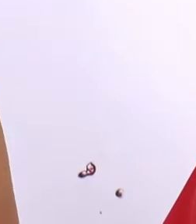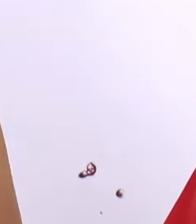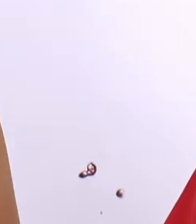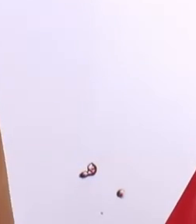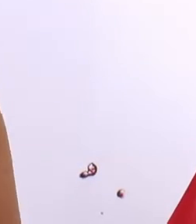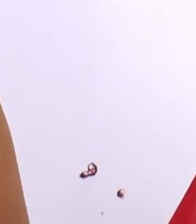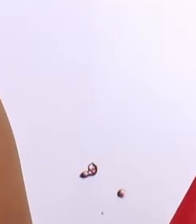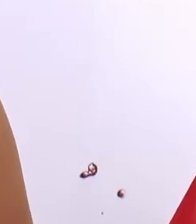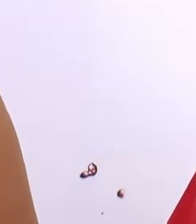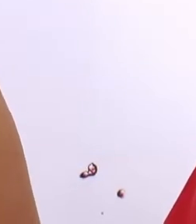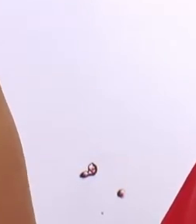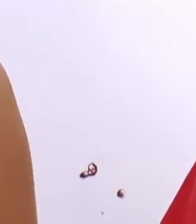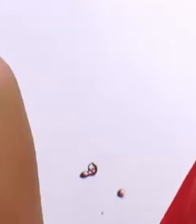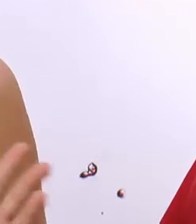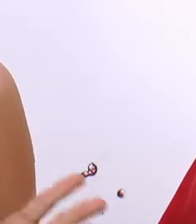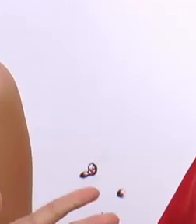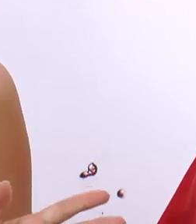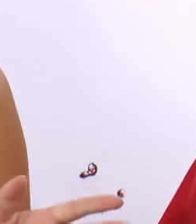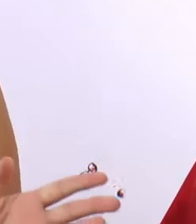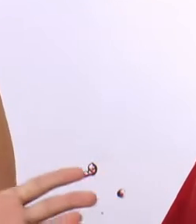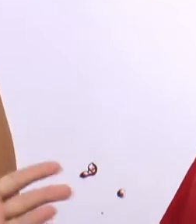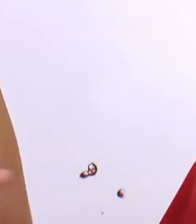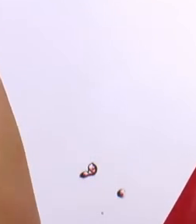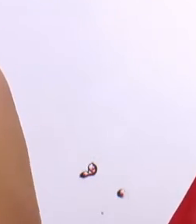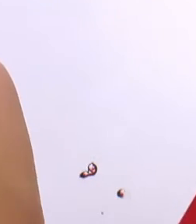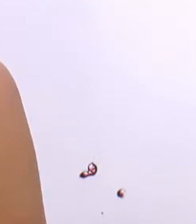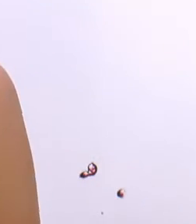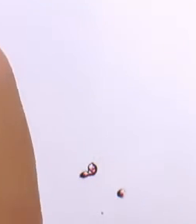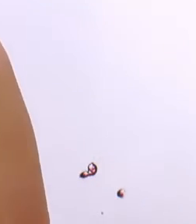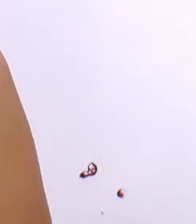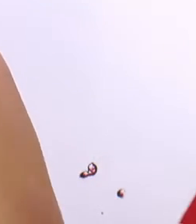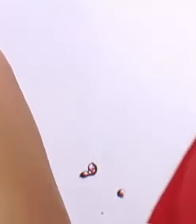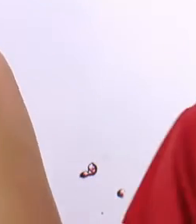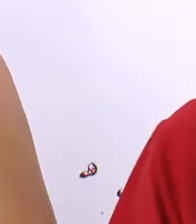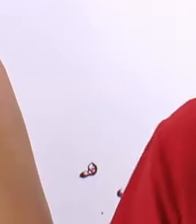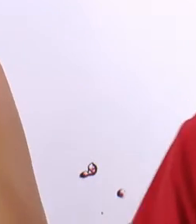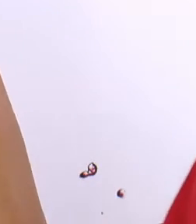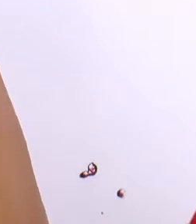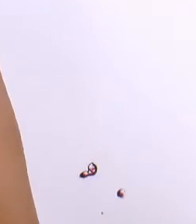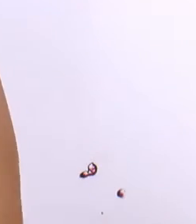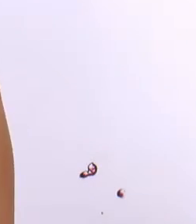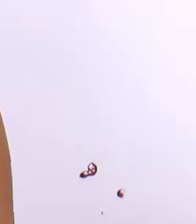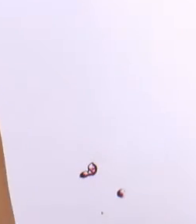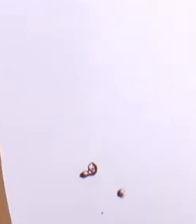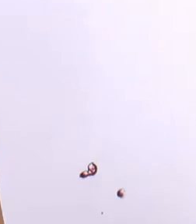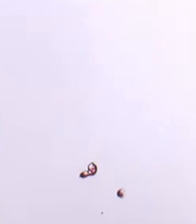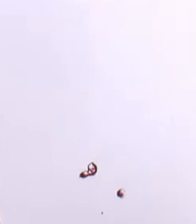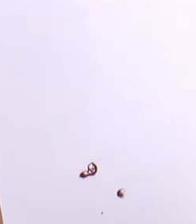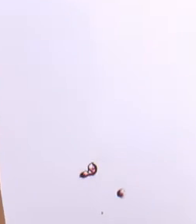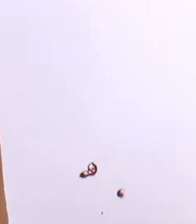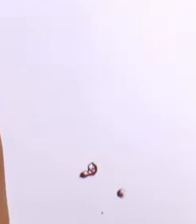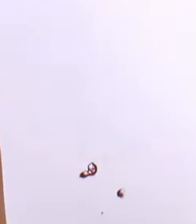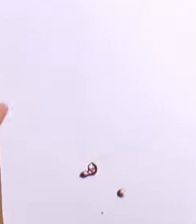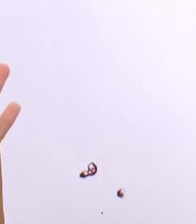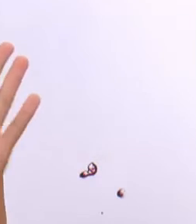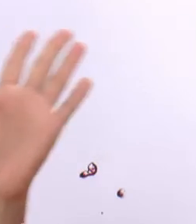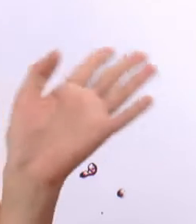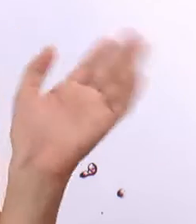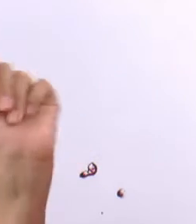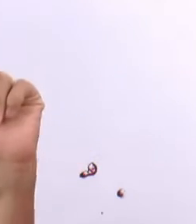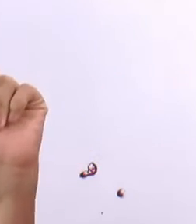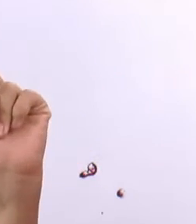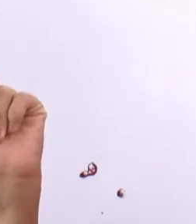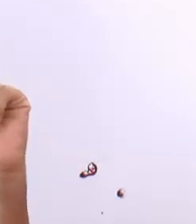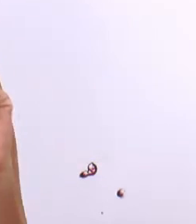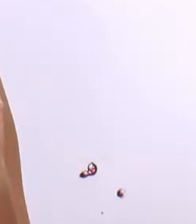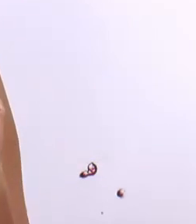A nuestro recetario, waffles con frutas, queridos televidentes, queridas televidentes, queridos amos y amas de casa, porque los hombres también, aquí la